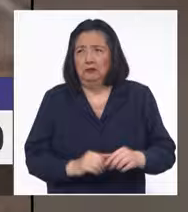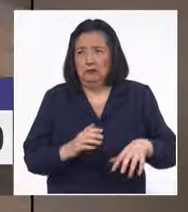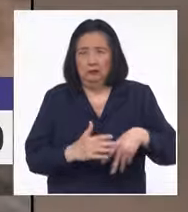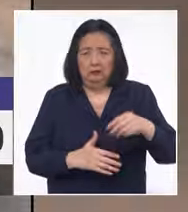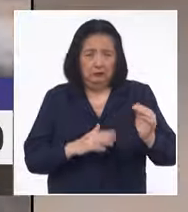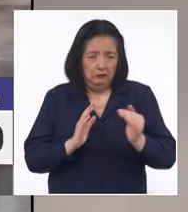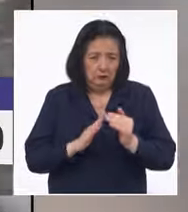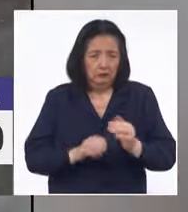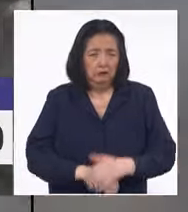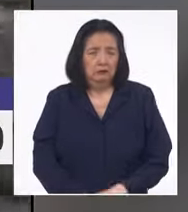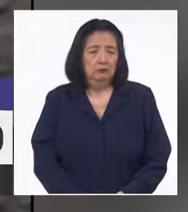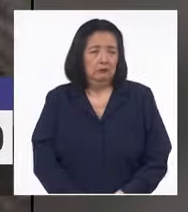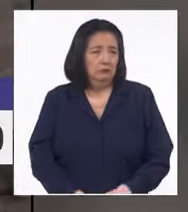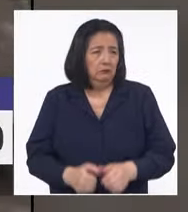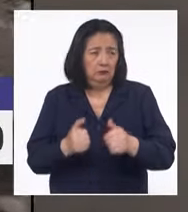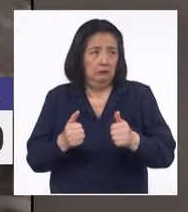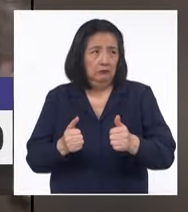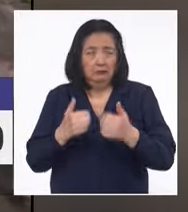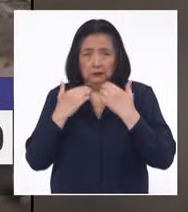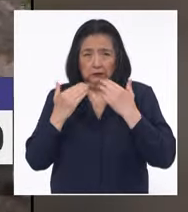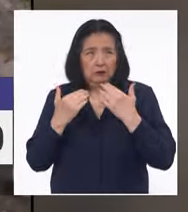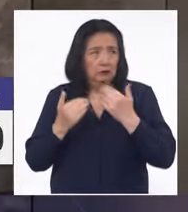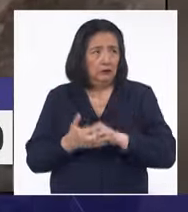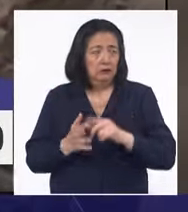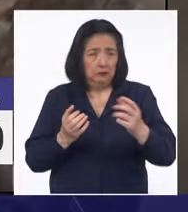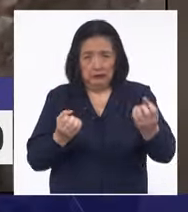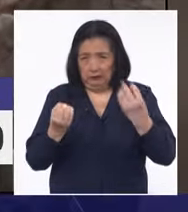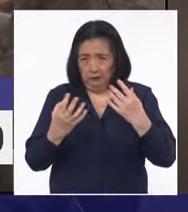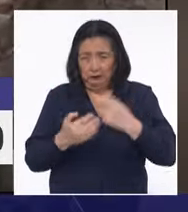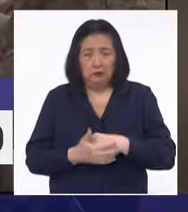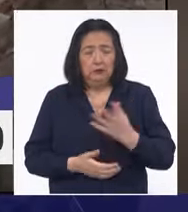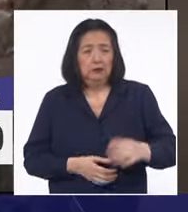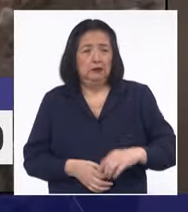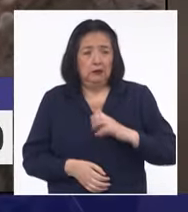de sus viviendas. Muy bien, Alejandro, muchísimas gracias por esa información desde Chaclacayo.